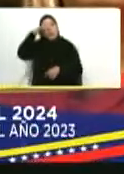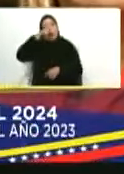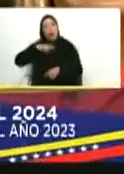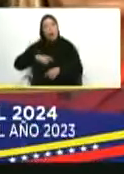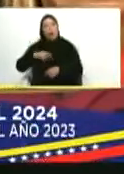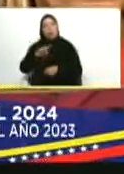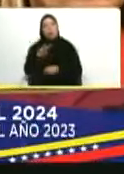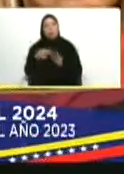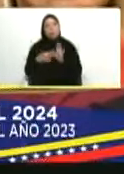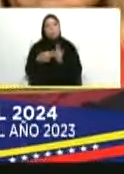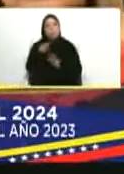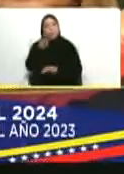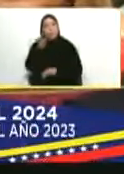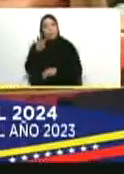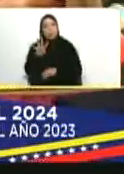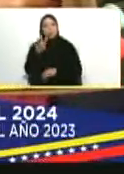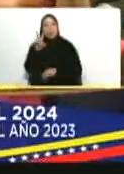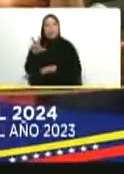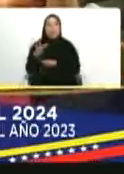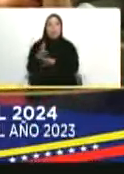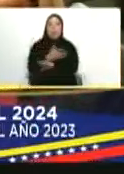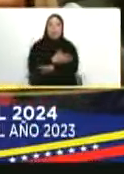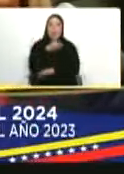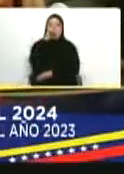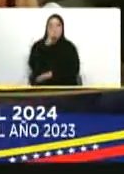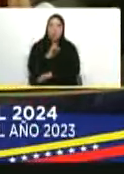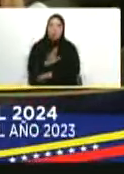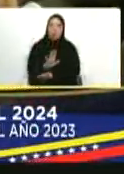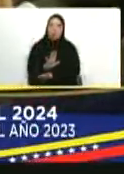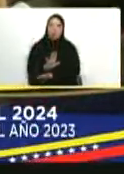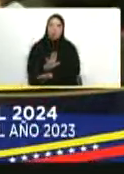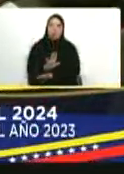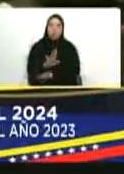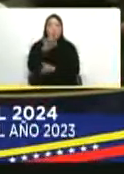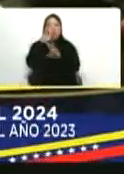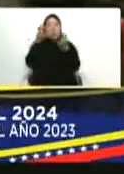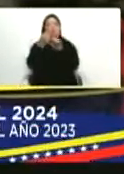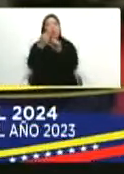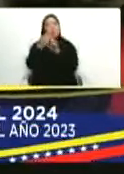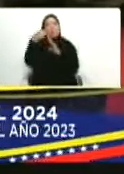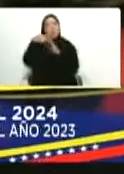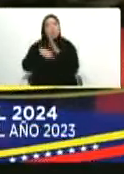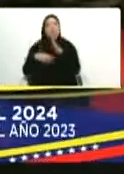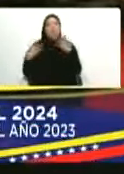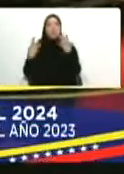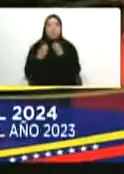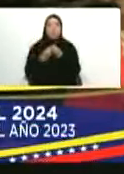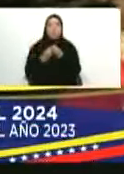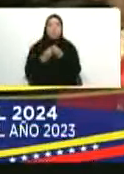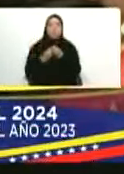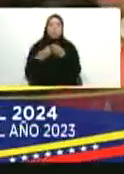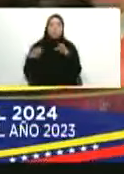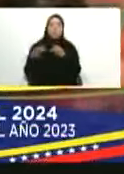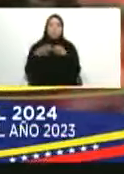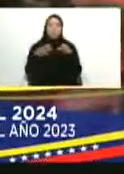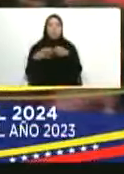año 2023 también ha tenido como telón de fondo un conjunto de medidas